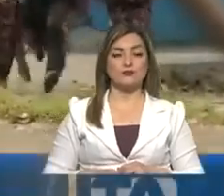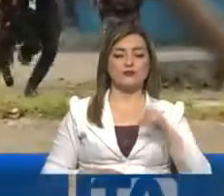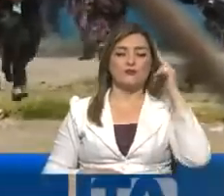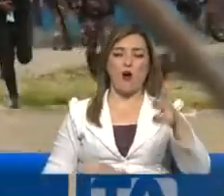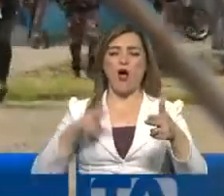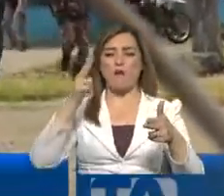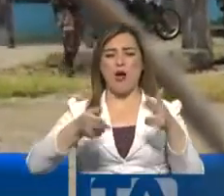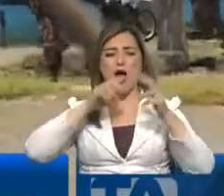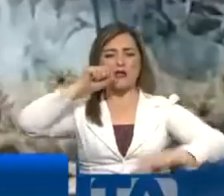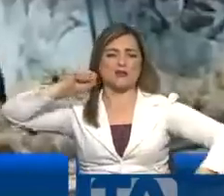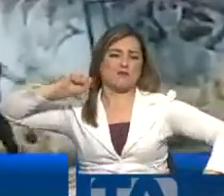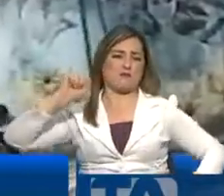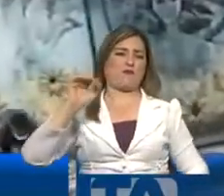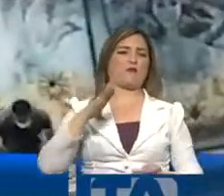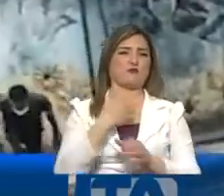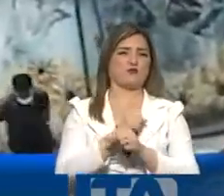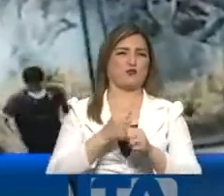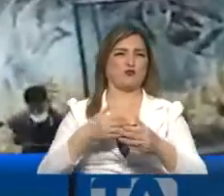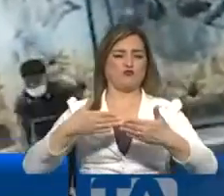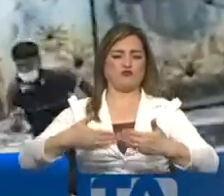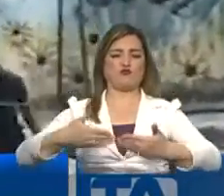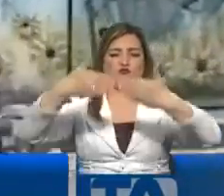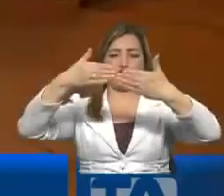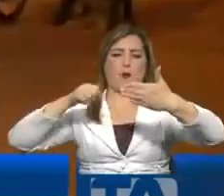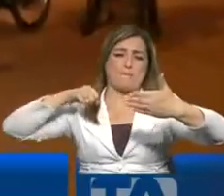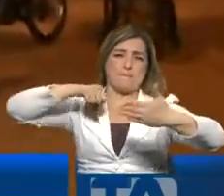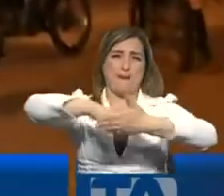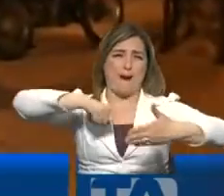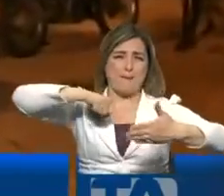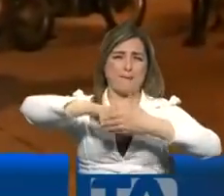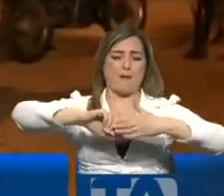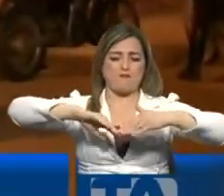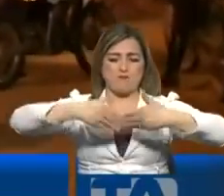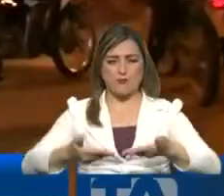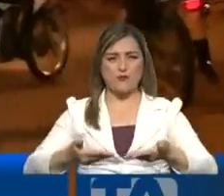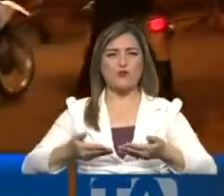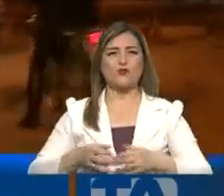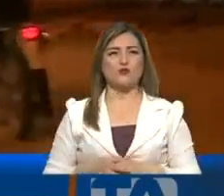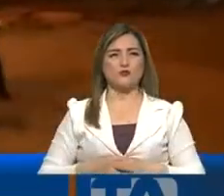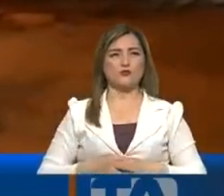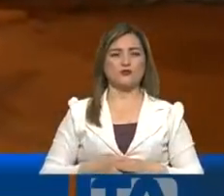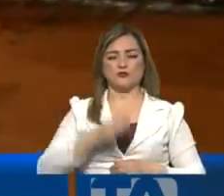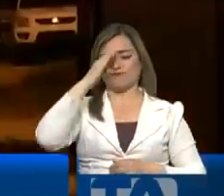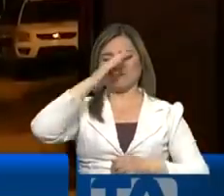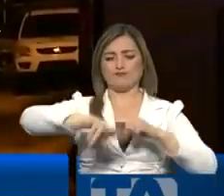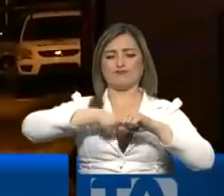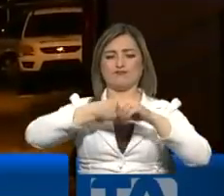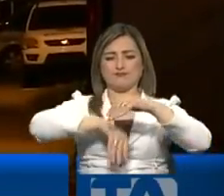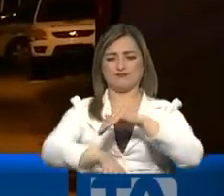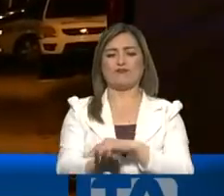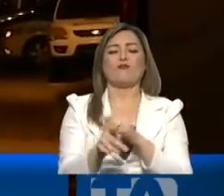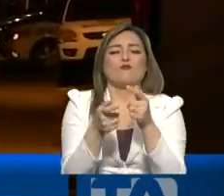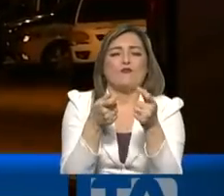Disparos, detonaciones, destrucción de muros y demás. Elementos élite de la Policía Nacional ingresan, toman el